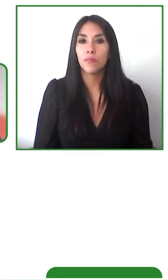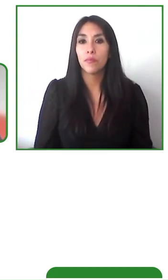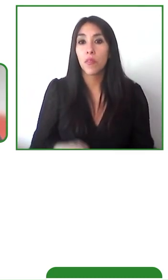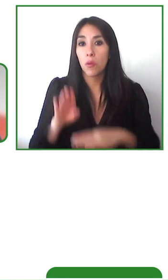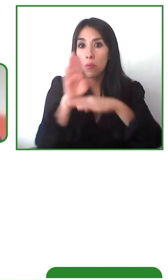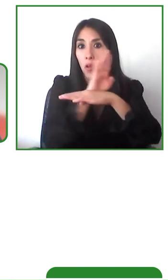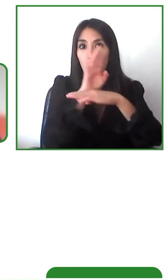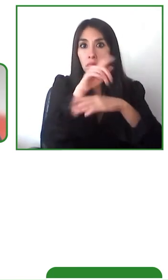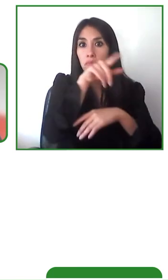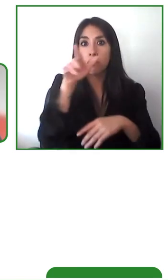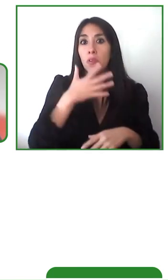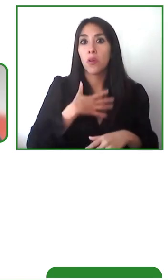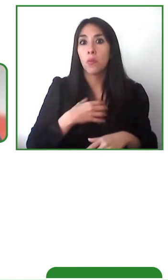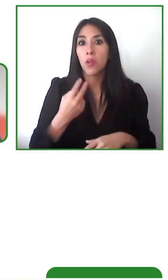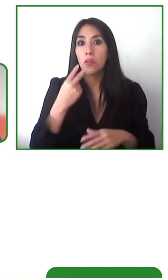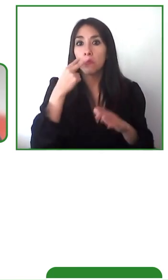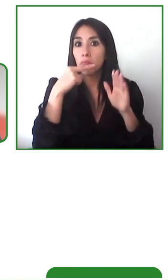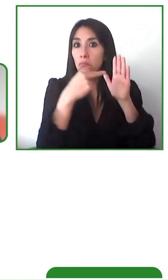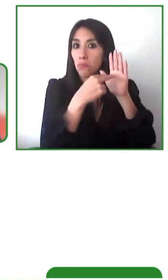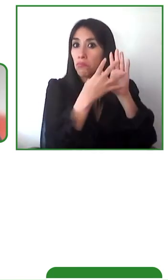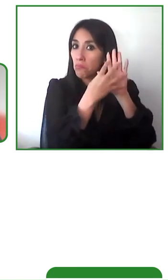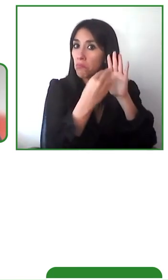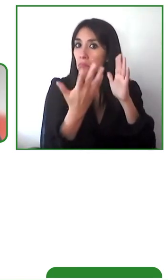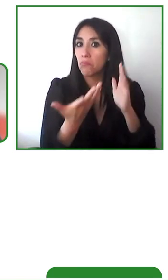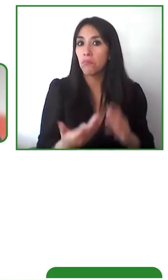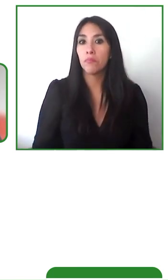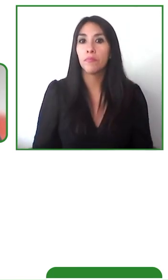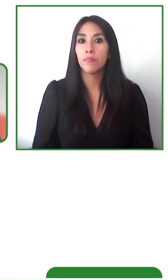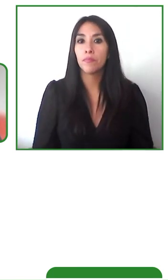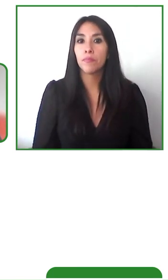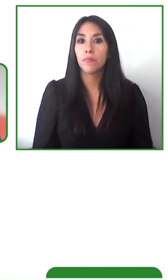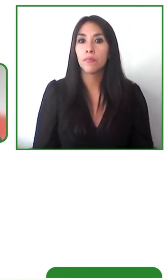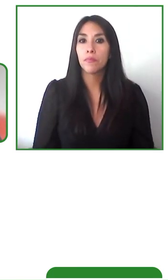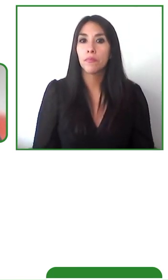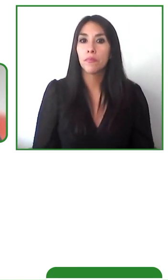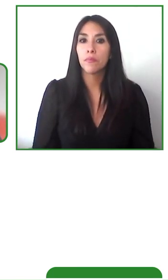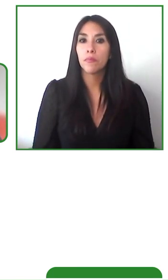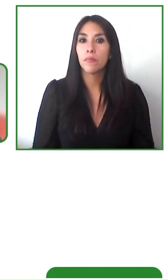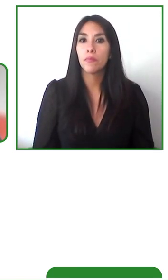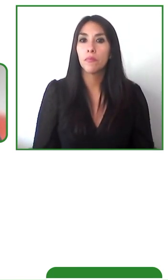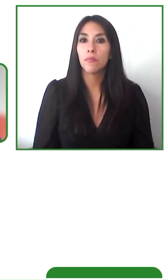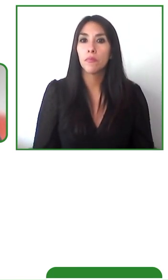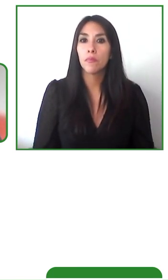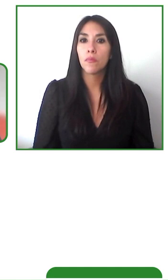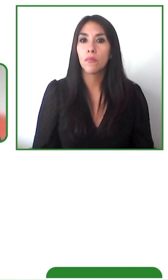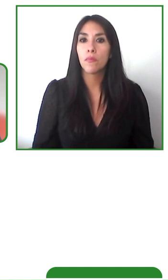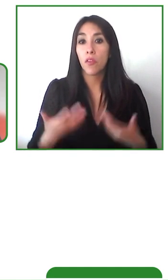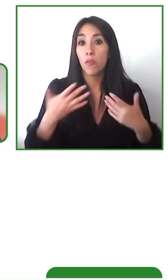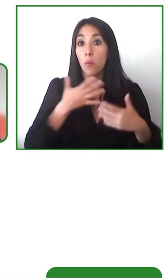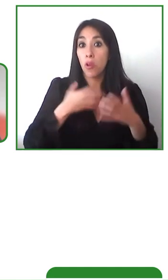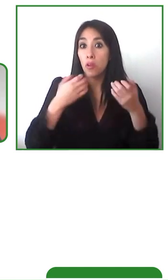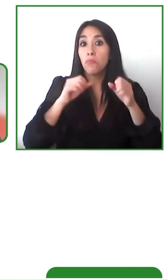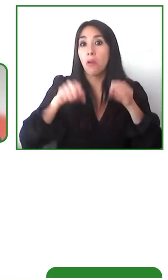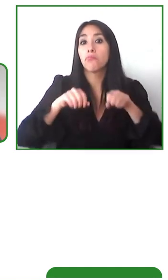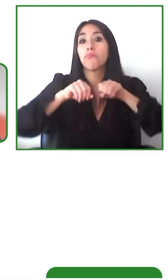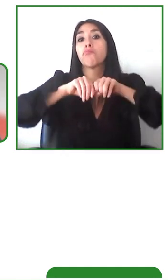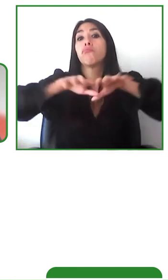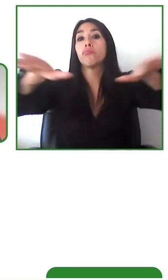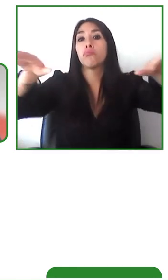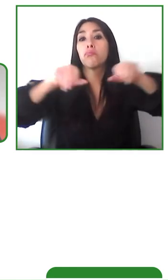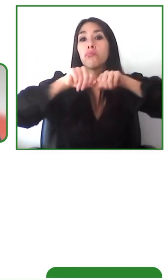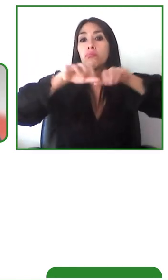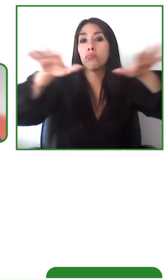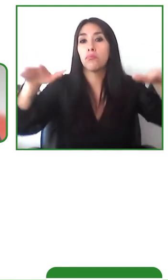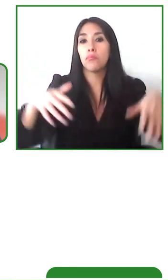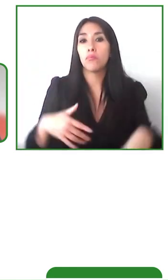Y vamos a hacerlo un poco como una historia, ya que esto Chris nos estaba contando de historia.